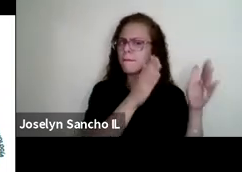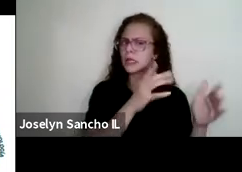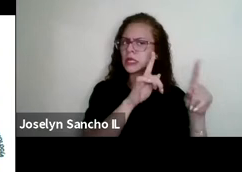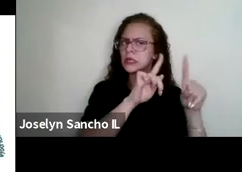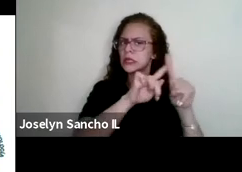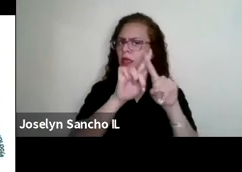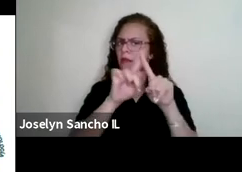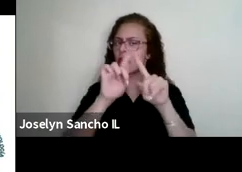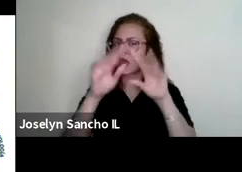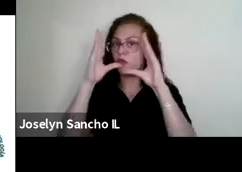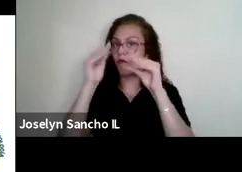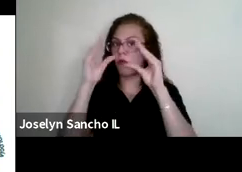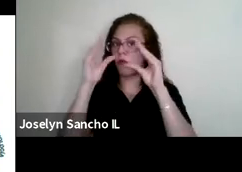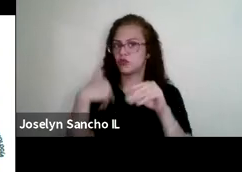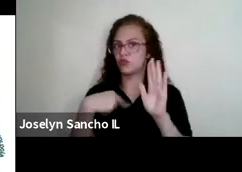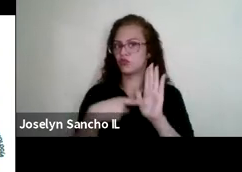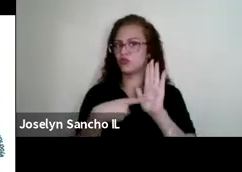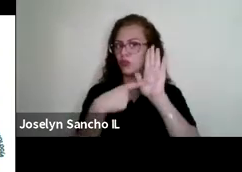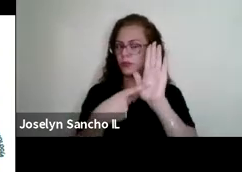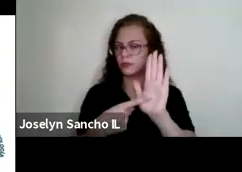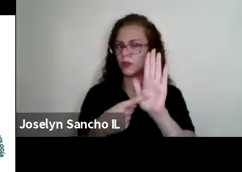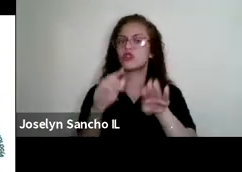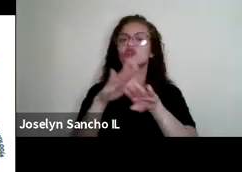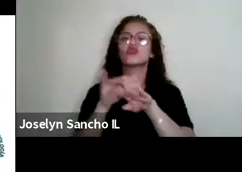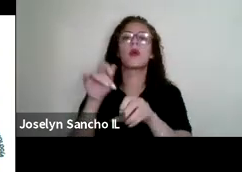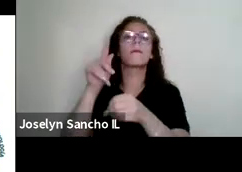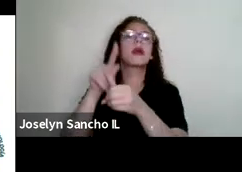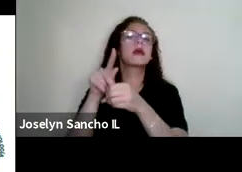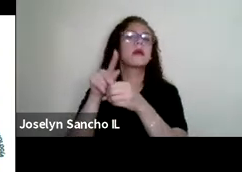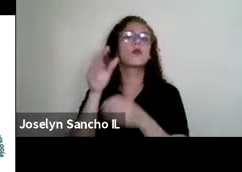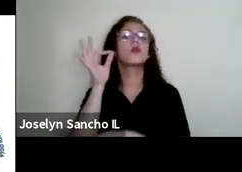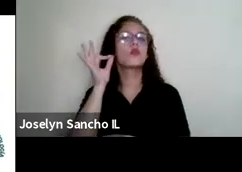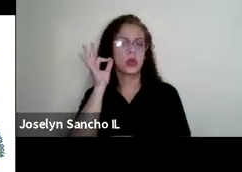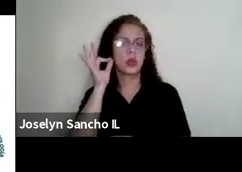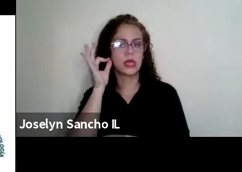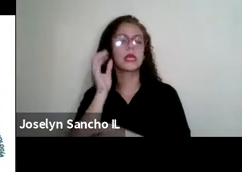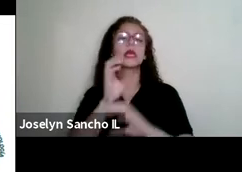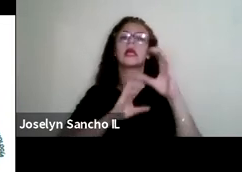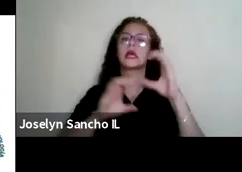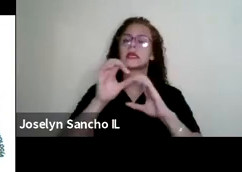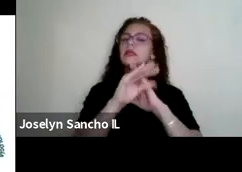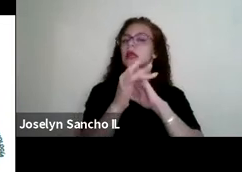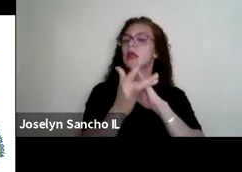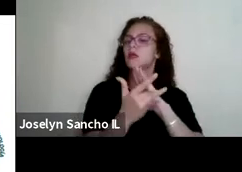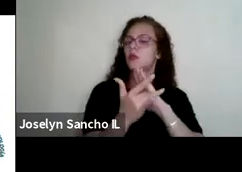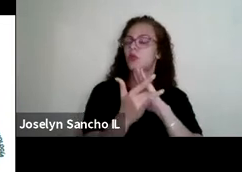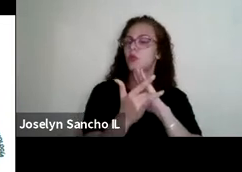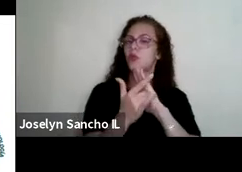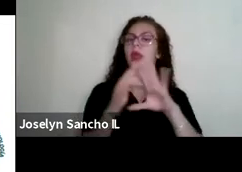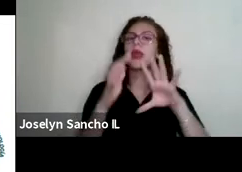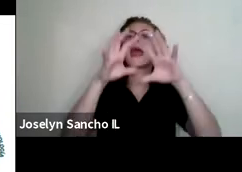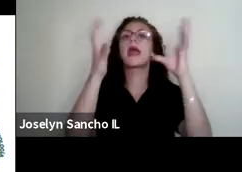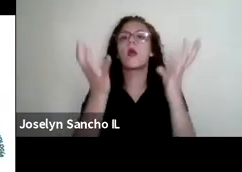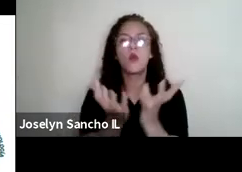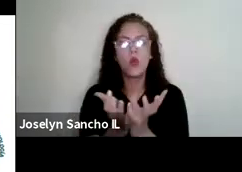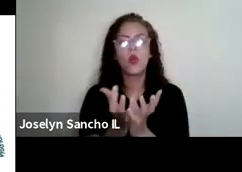diferentes datos que voy a presentarles sobre la participación de las mujeres en la ciencia y la tecnología en el mundo,